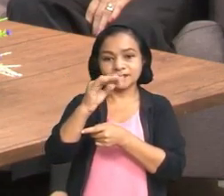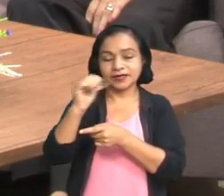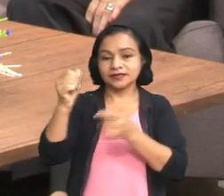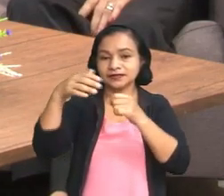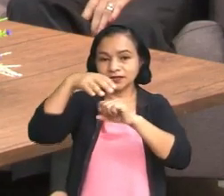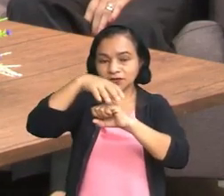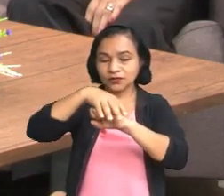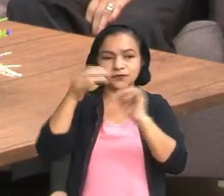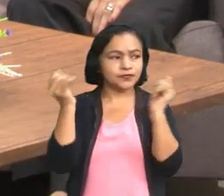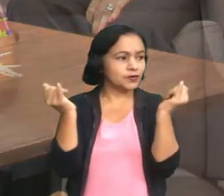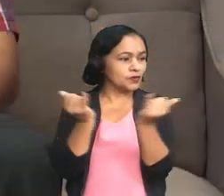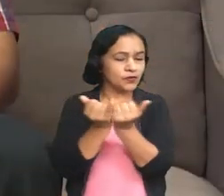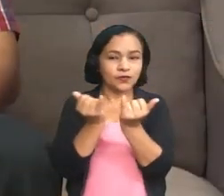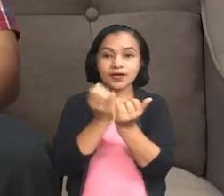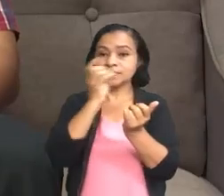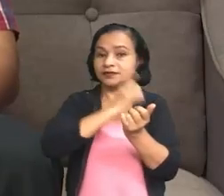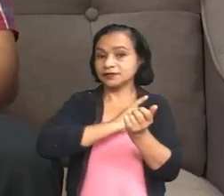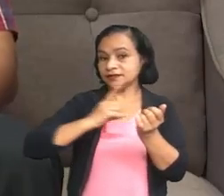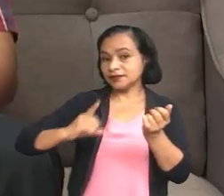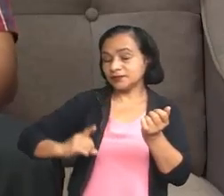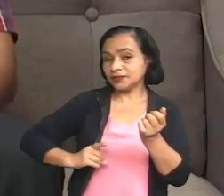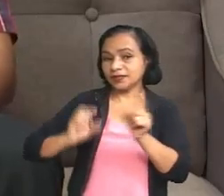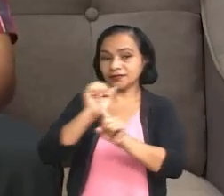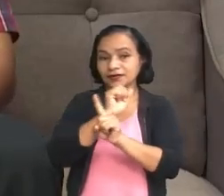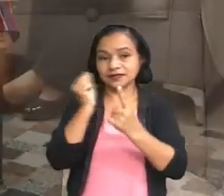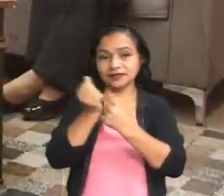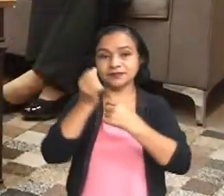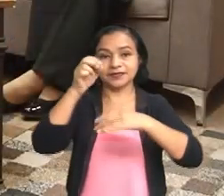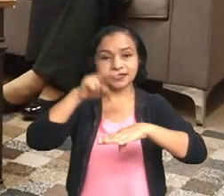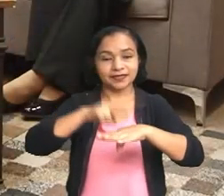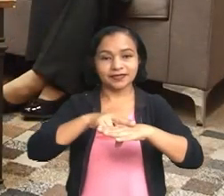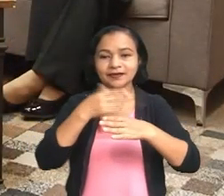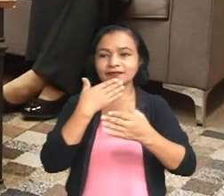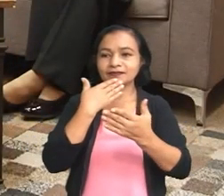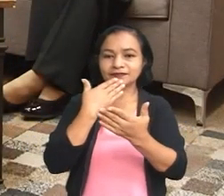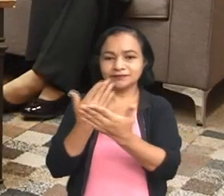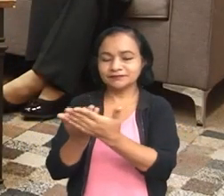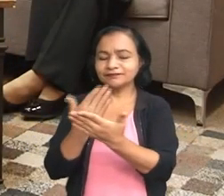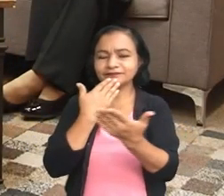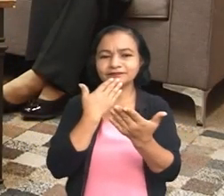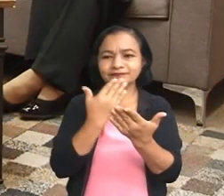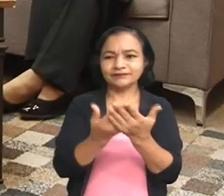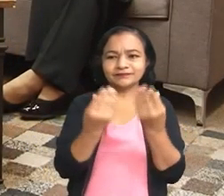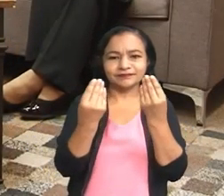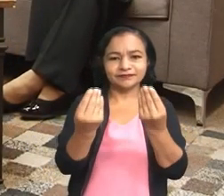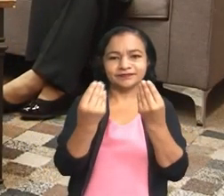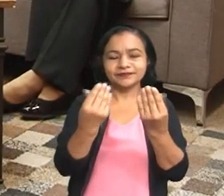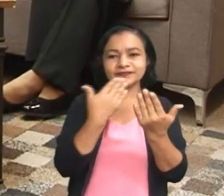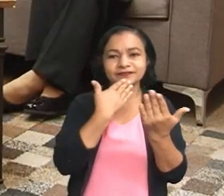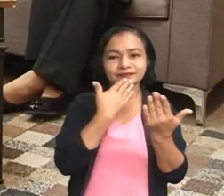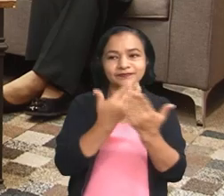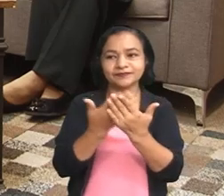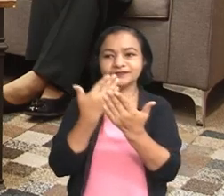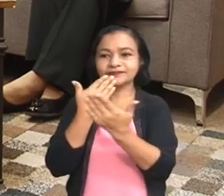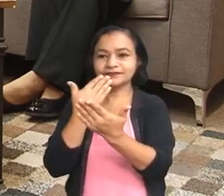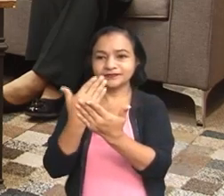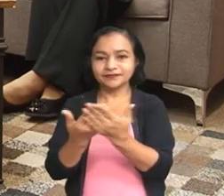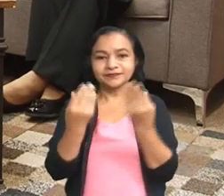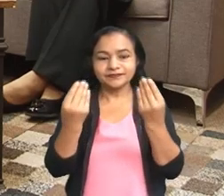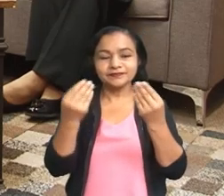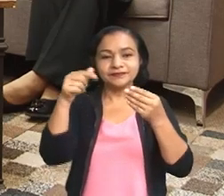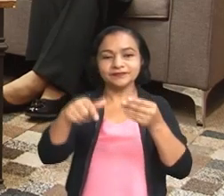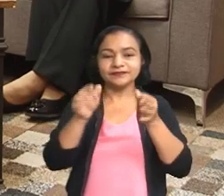y también es diputada ante este poder del Estado. A ambas, muchísimas gracias por su compañía, muchísimas gracias por conversar con nosotros sobre